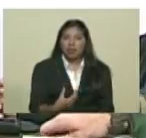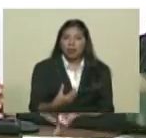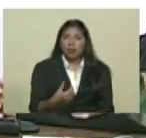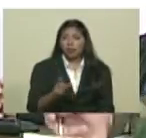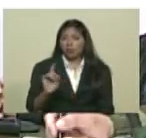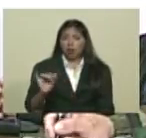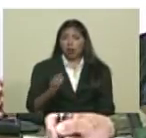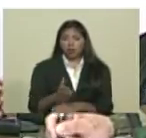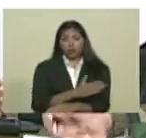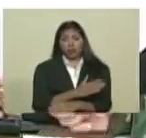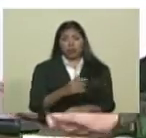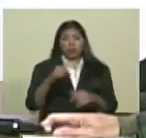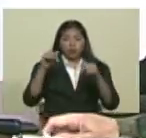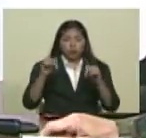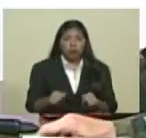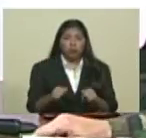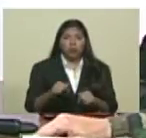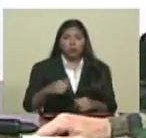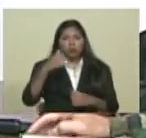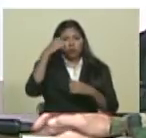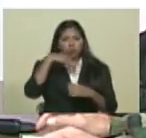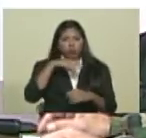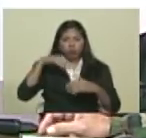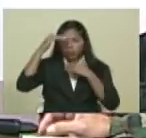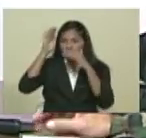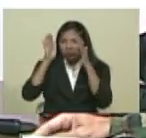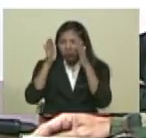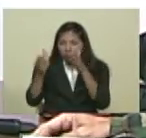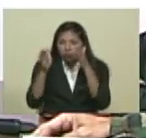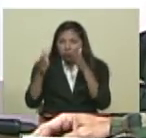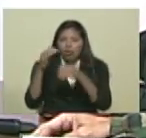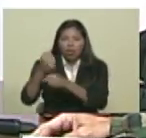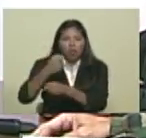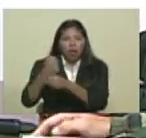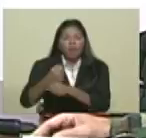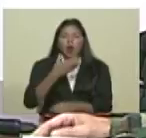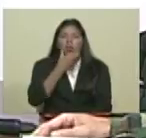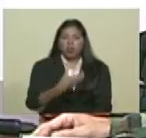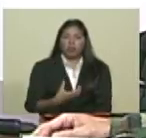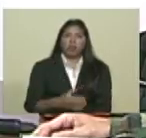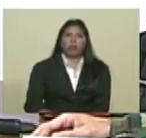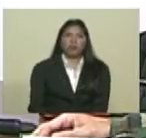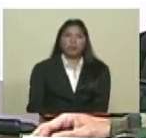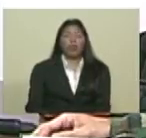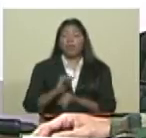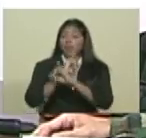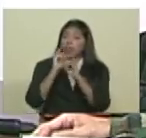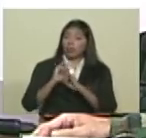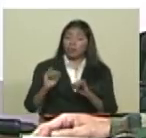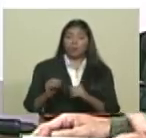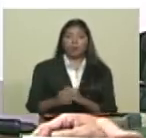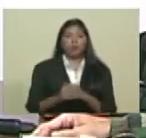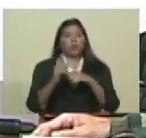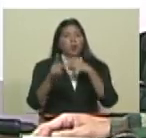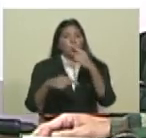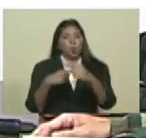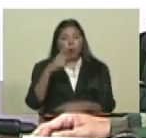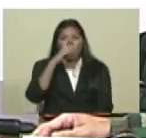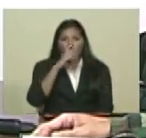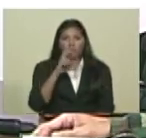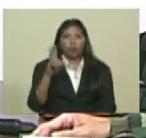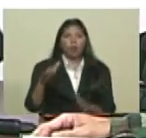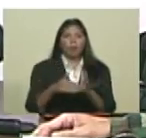nosotros. A partir de aquí nos concentramos en eso. Y poder concentrarnos todo el año 2018... en el